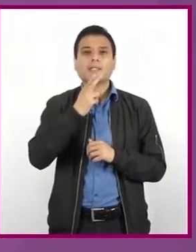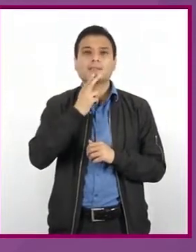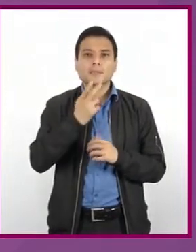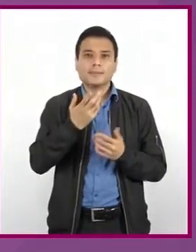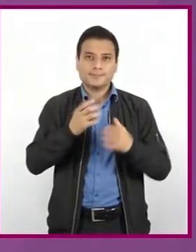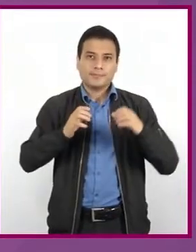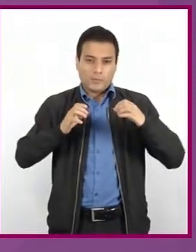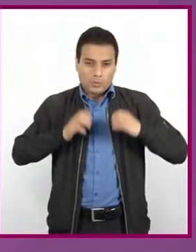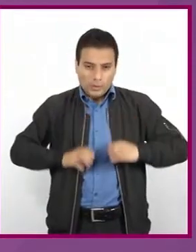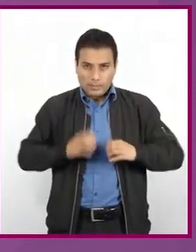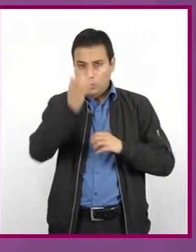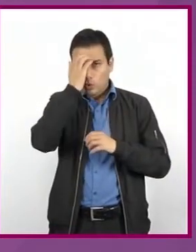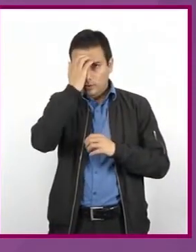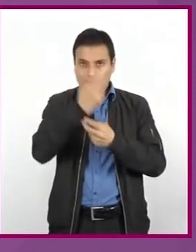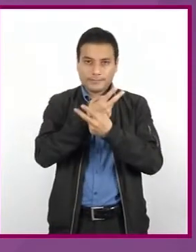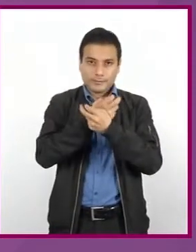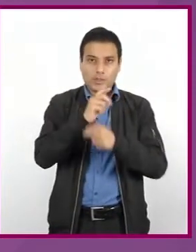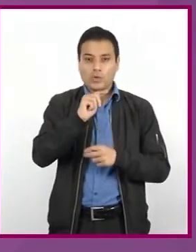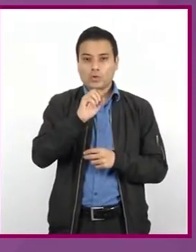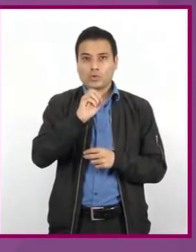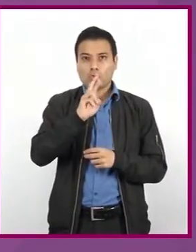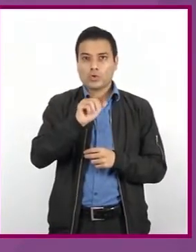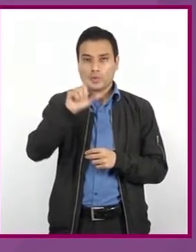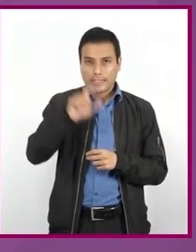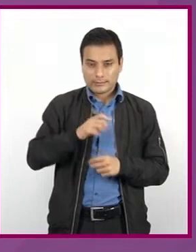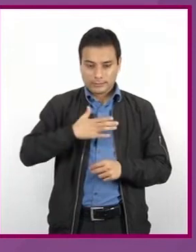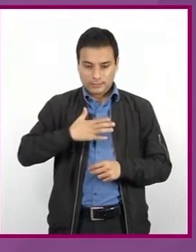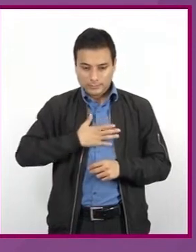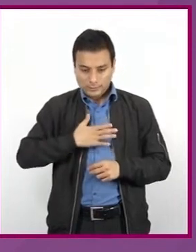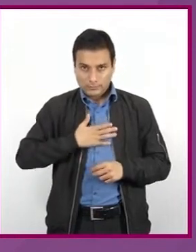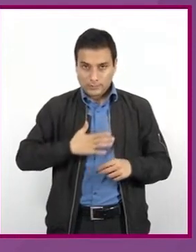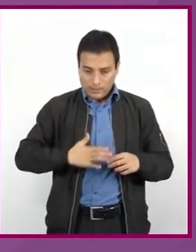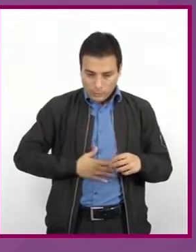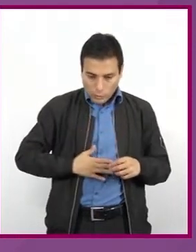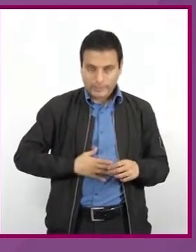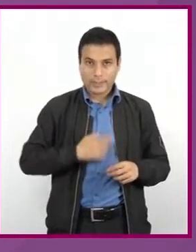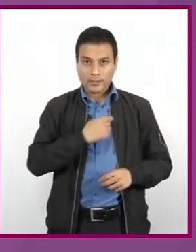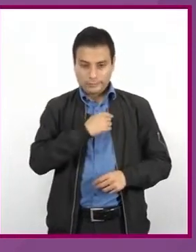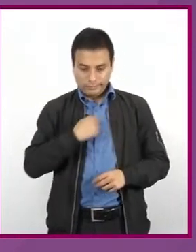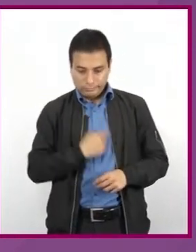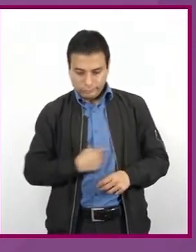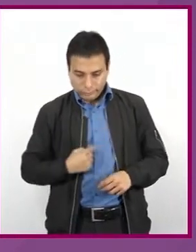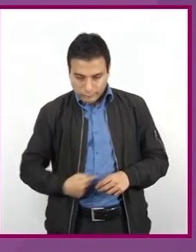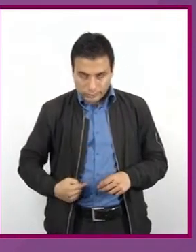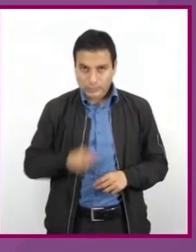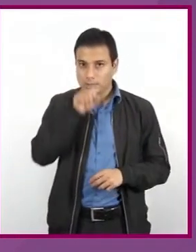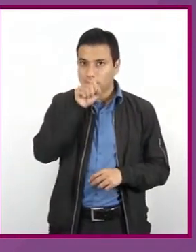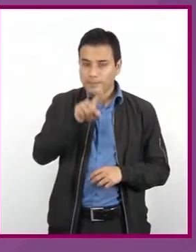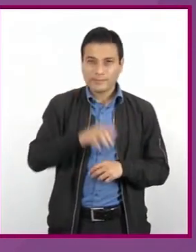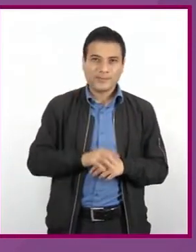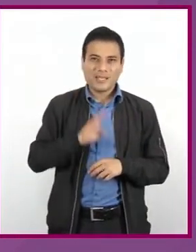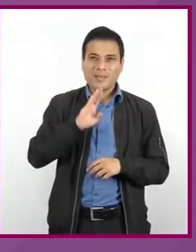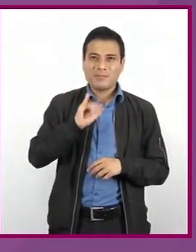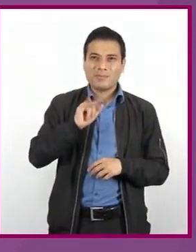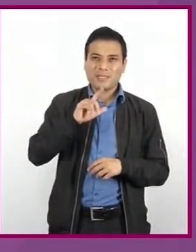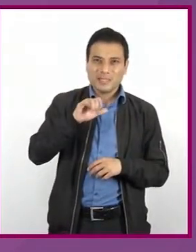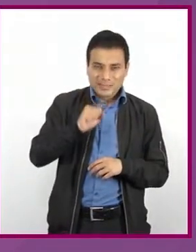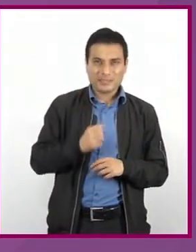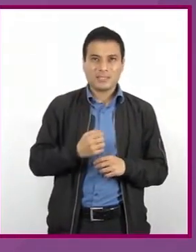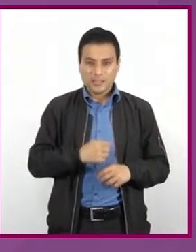del esqueleto, tórax, abdomen, sistema nervioso, tubo digestivo, vías biliares, aparato